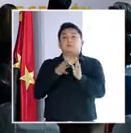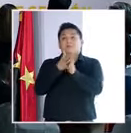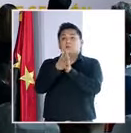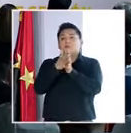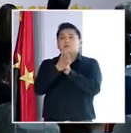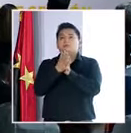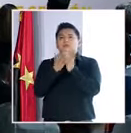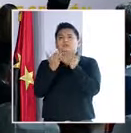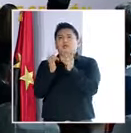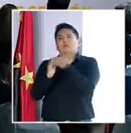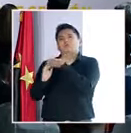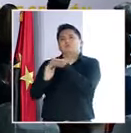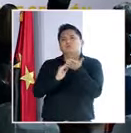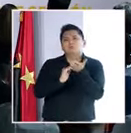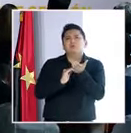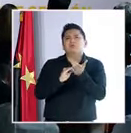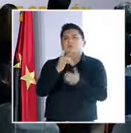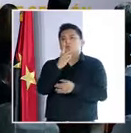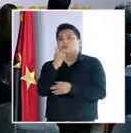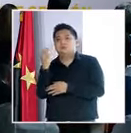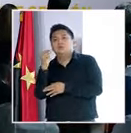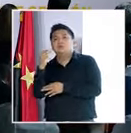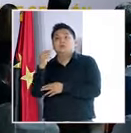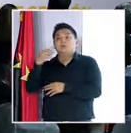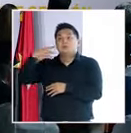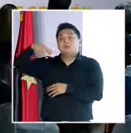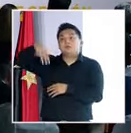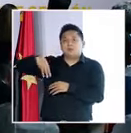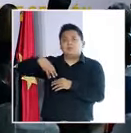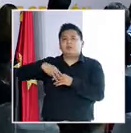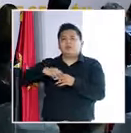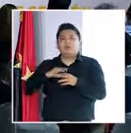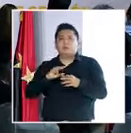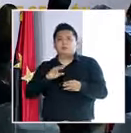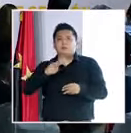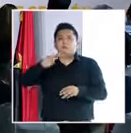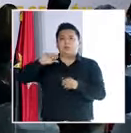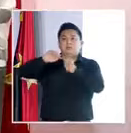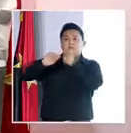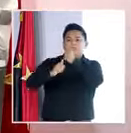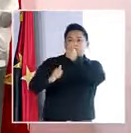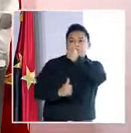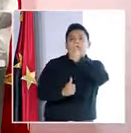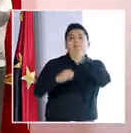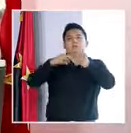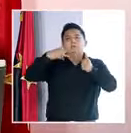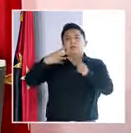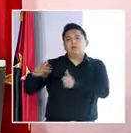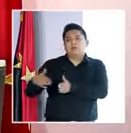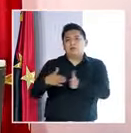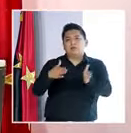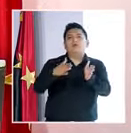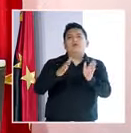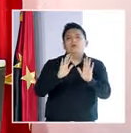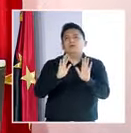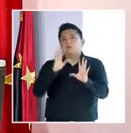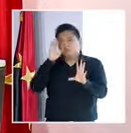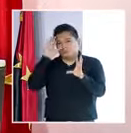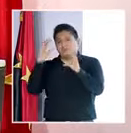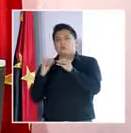sido mejorados más de 200 kilómetros de la red vial terciaria del departamento, no solo con el concurso de los combos